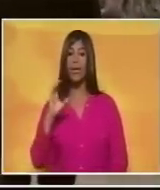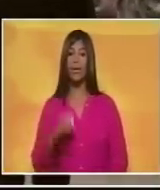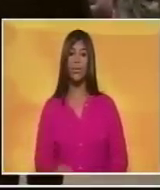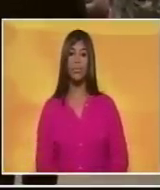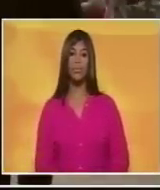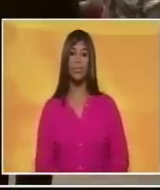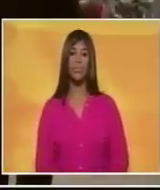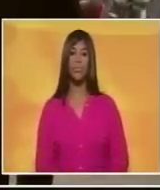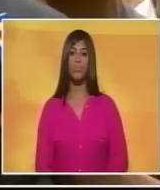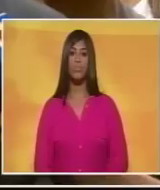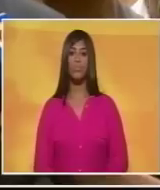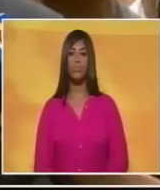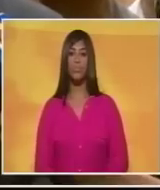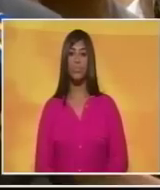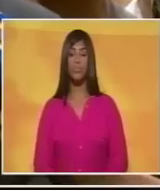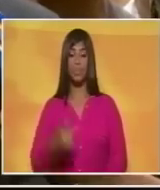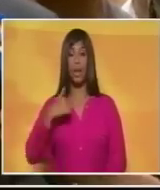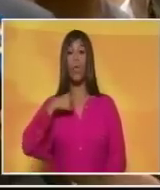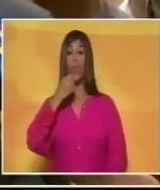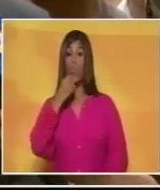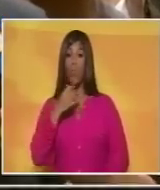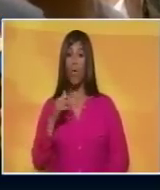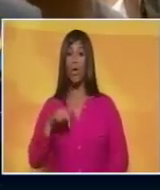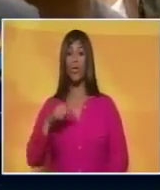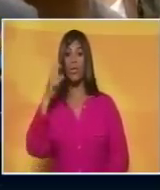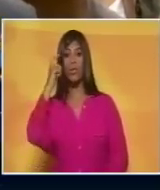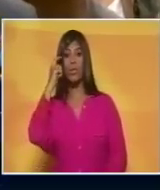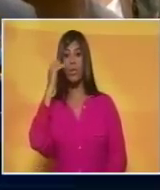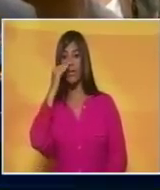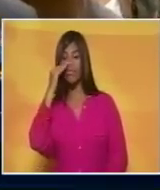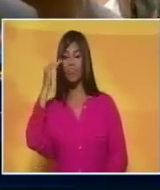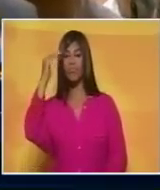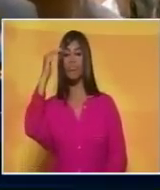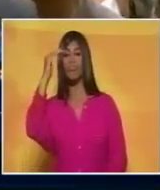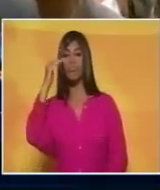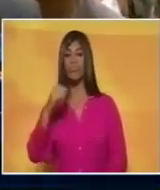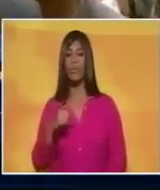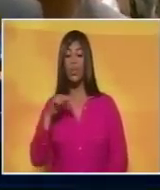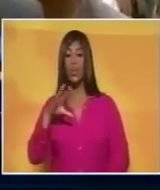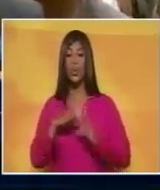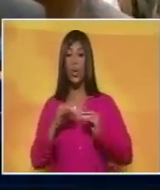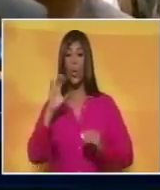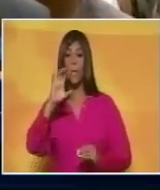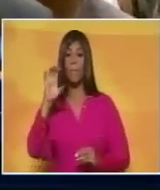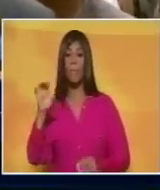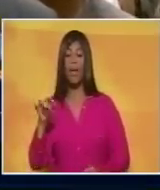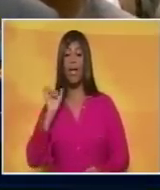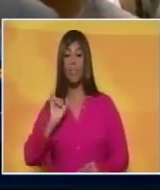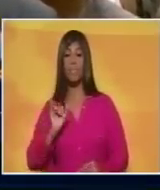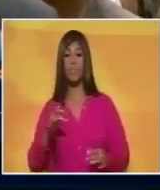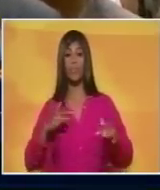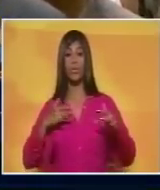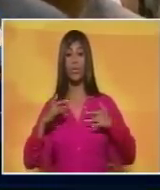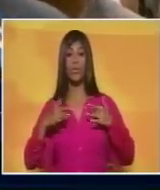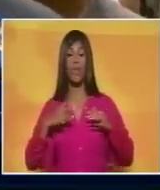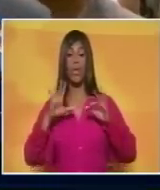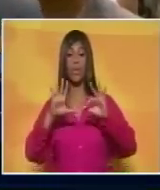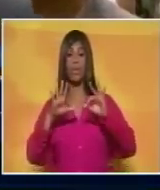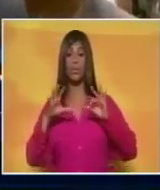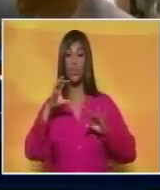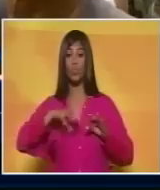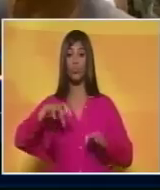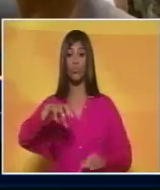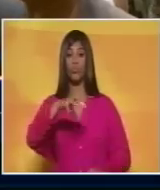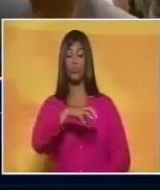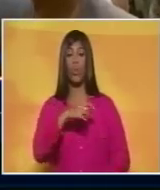Caracas. Sencillamente a conmemorar el Día del Adulto Mayor en todo el país. Esta actividad se está haciendo en 18 estados